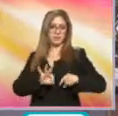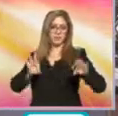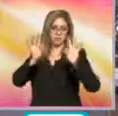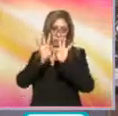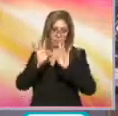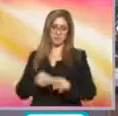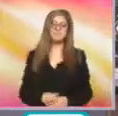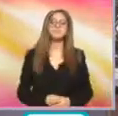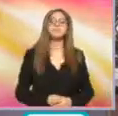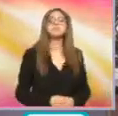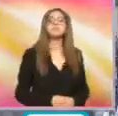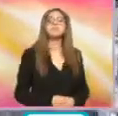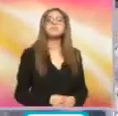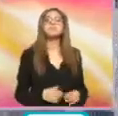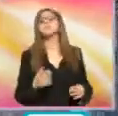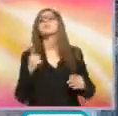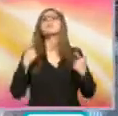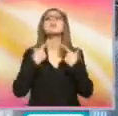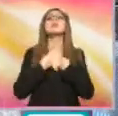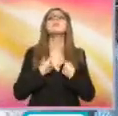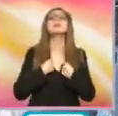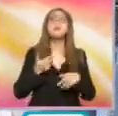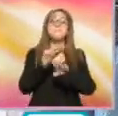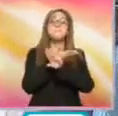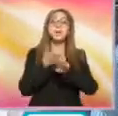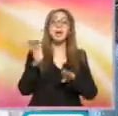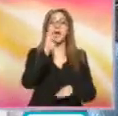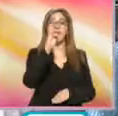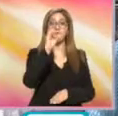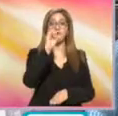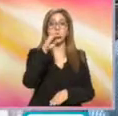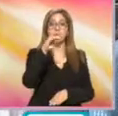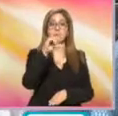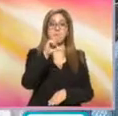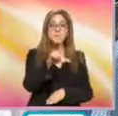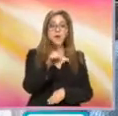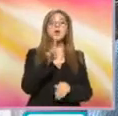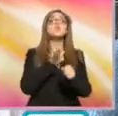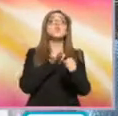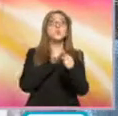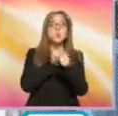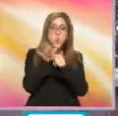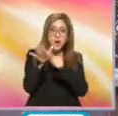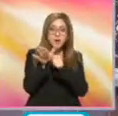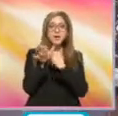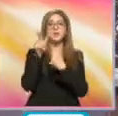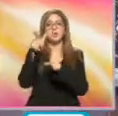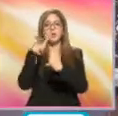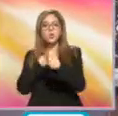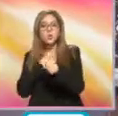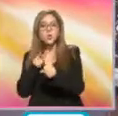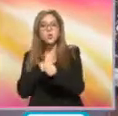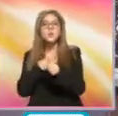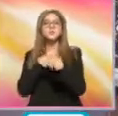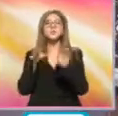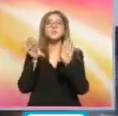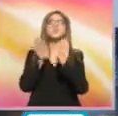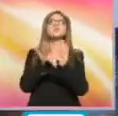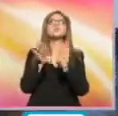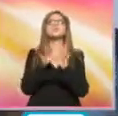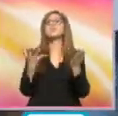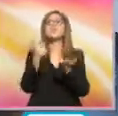camisa. Si tenemos una camisa blanca formal, la que le seguiría serían las camisas que son en colores rígidos. Por ejemplo,